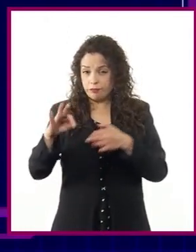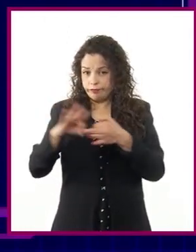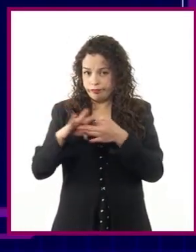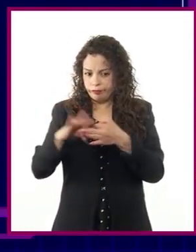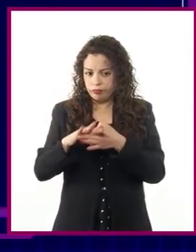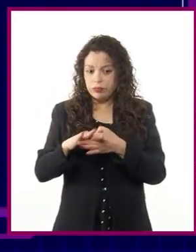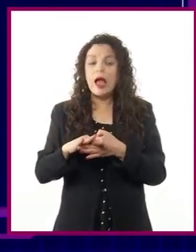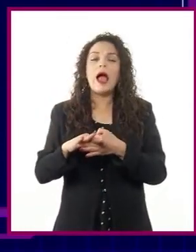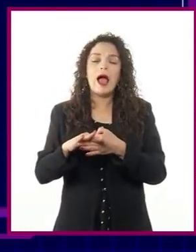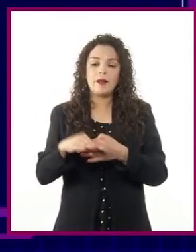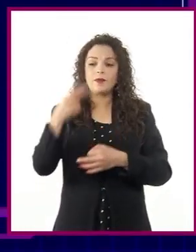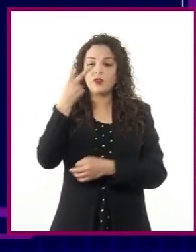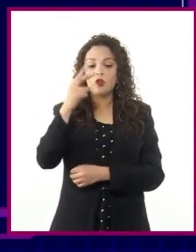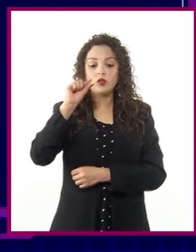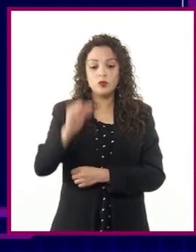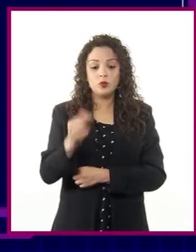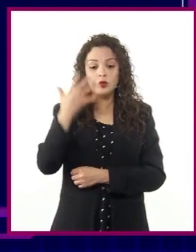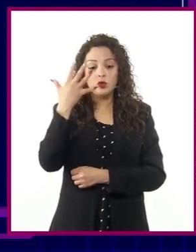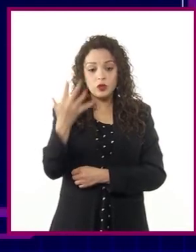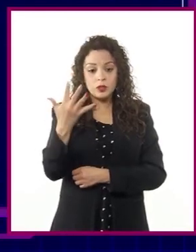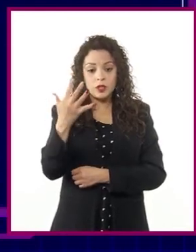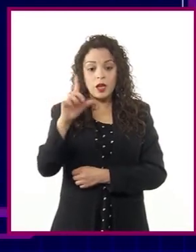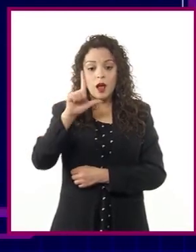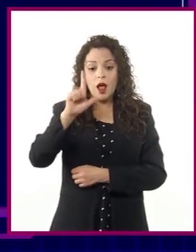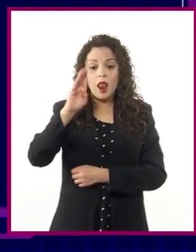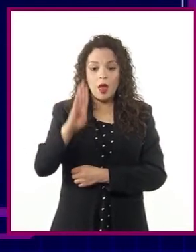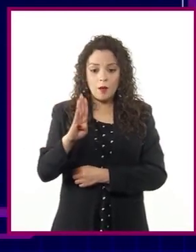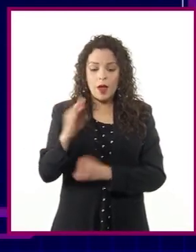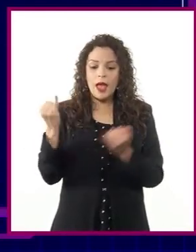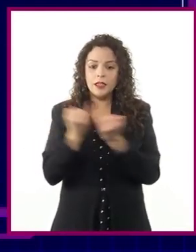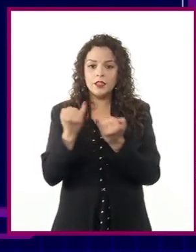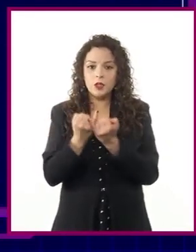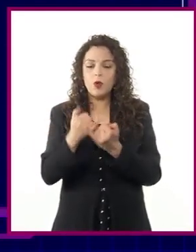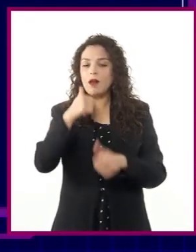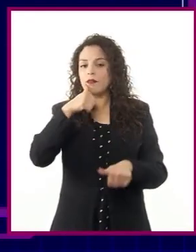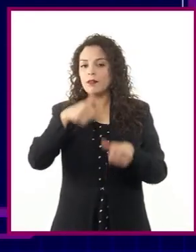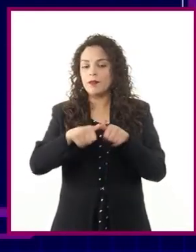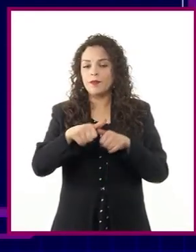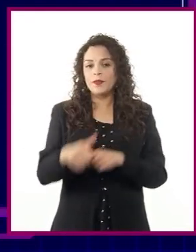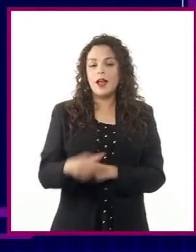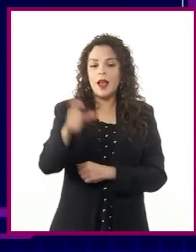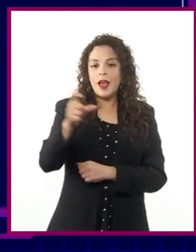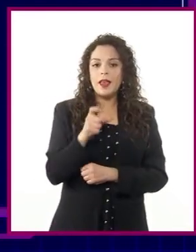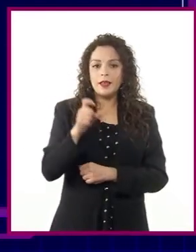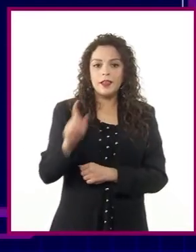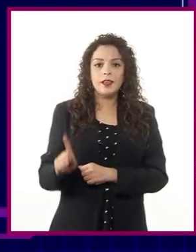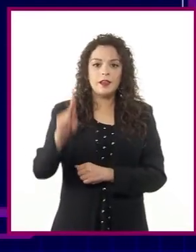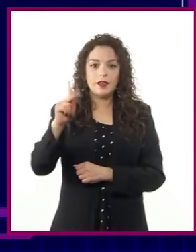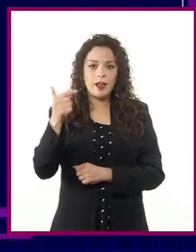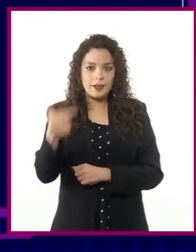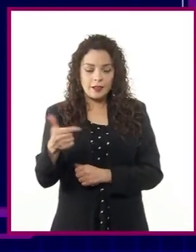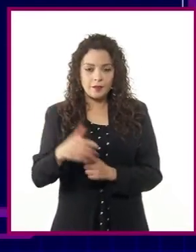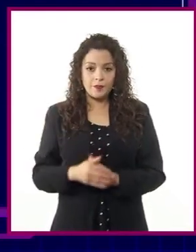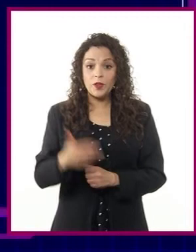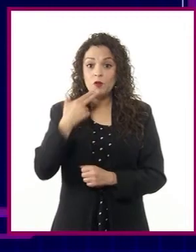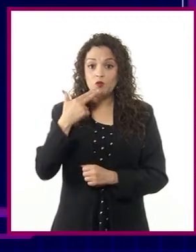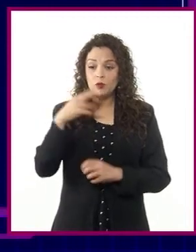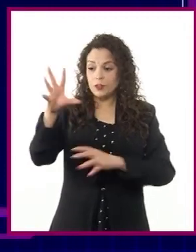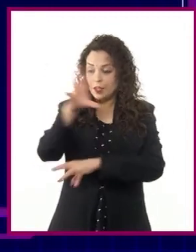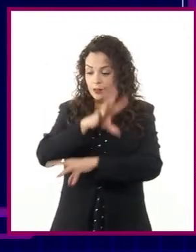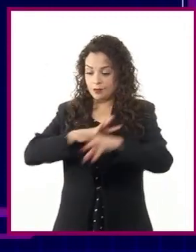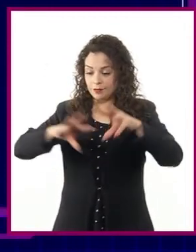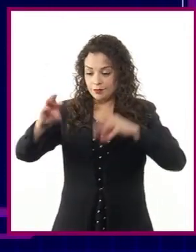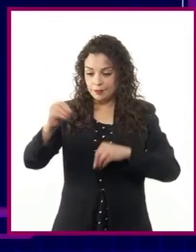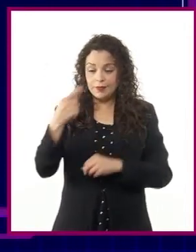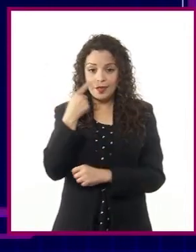entonces 2.5 libras equivale a X kilogramos. Aprovechando las propiedades de las proporciones, podemos